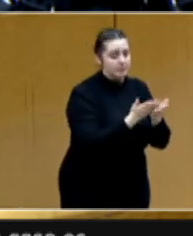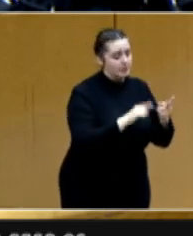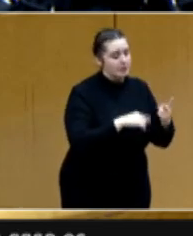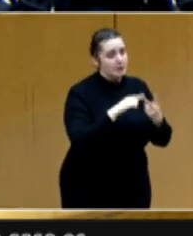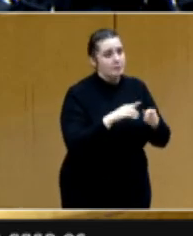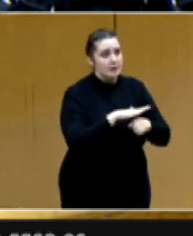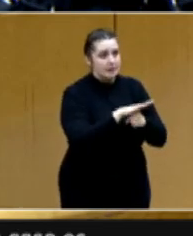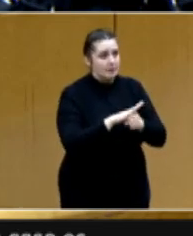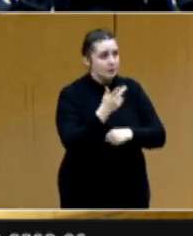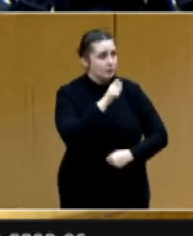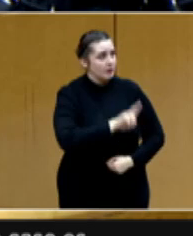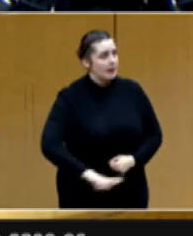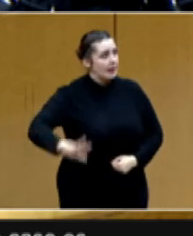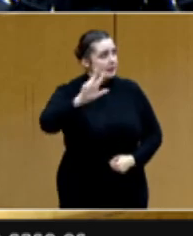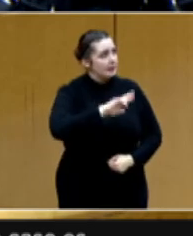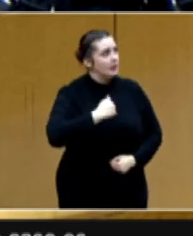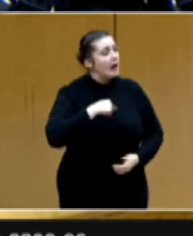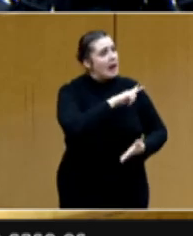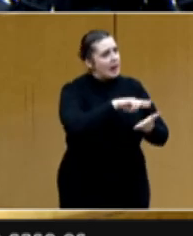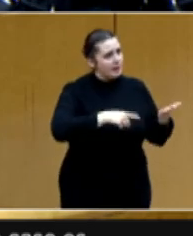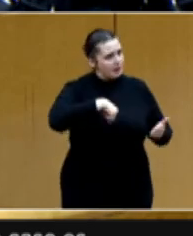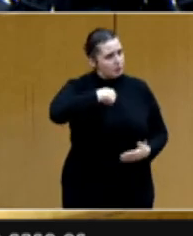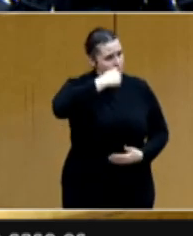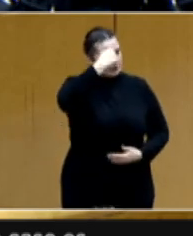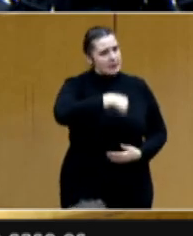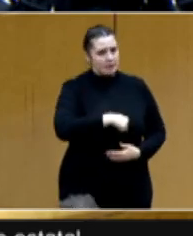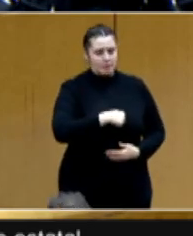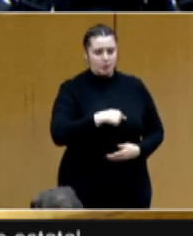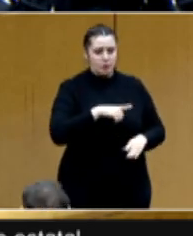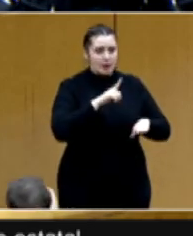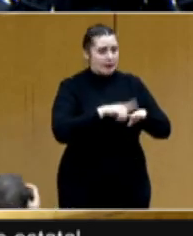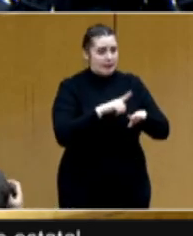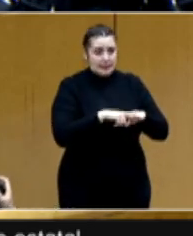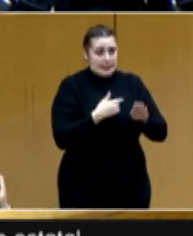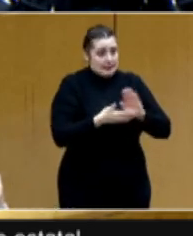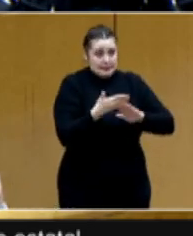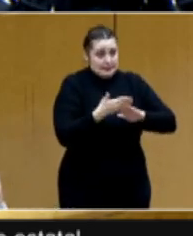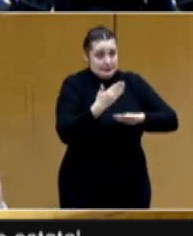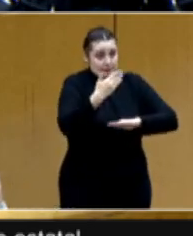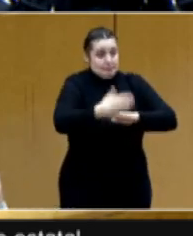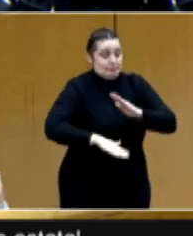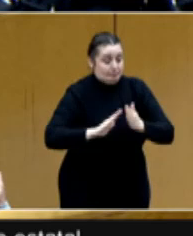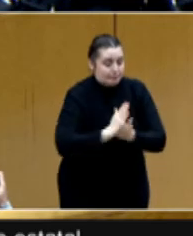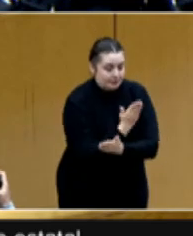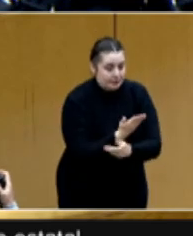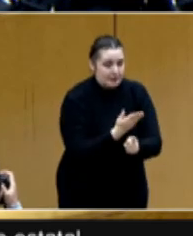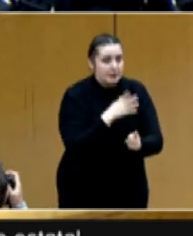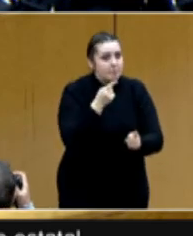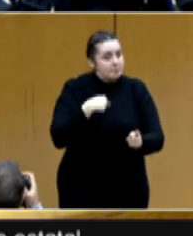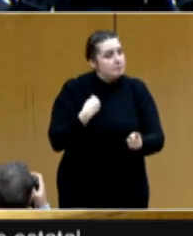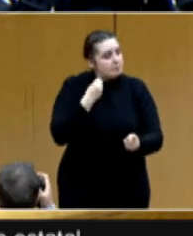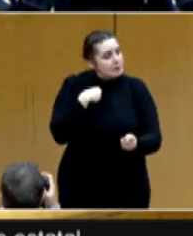en Galicia somos conscientes que estamos en tiempo de descuento y ha sido ocasionado en buena por las particularidades